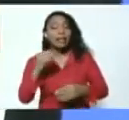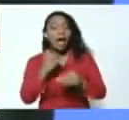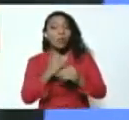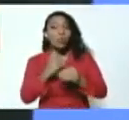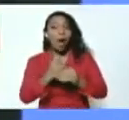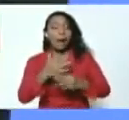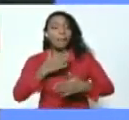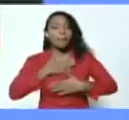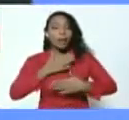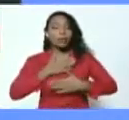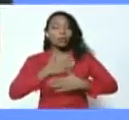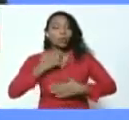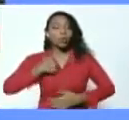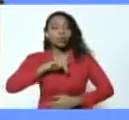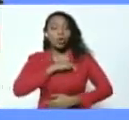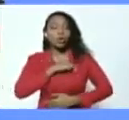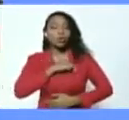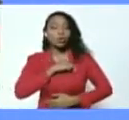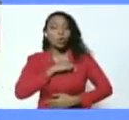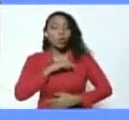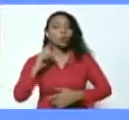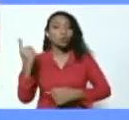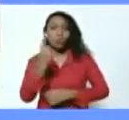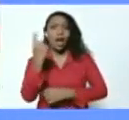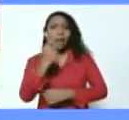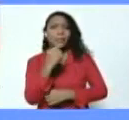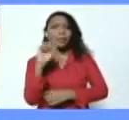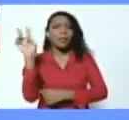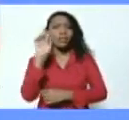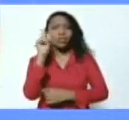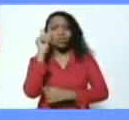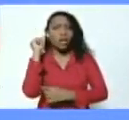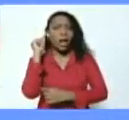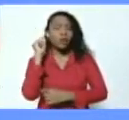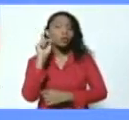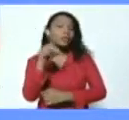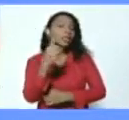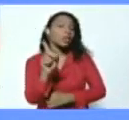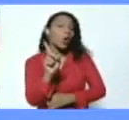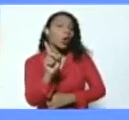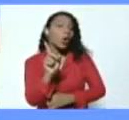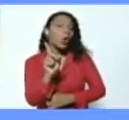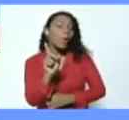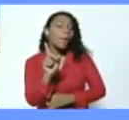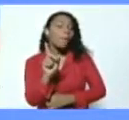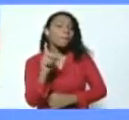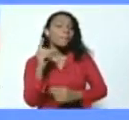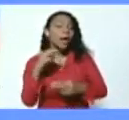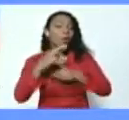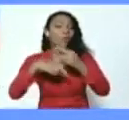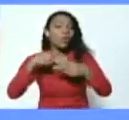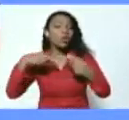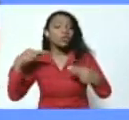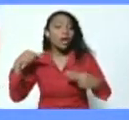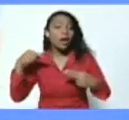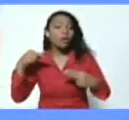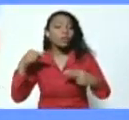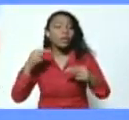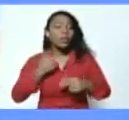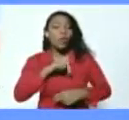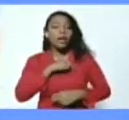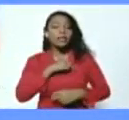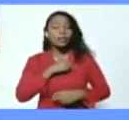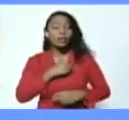nosotros, y estoy seguro que no solamente para los venezolanos y venezolanas, sino para los revolucionarios y revolucionarias de